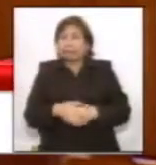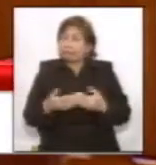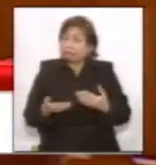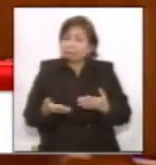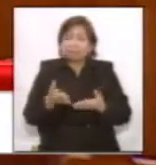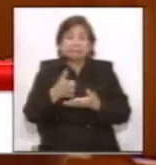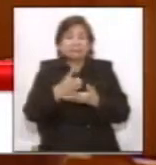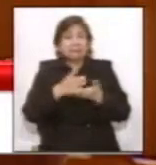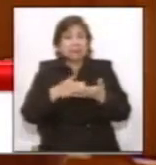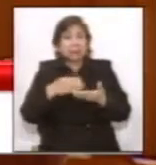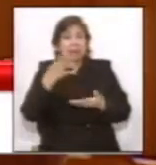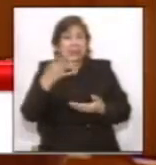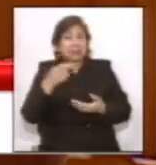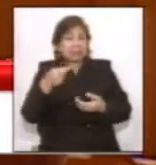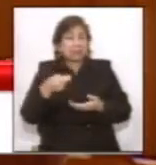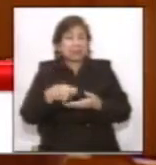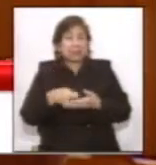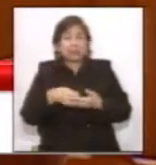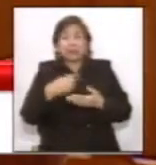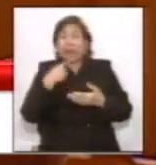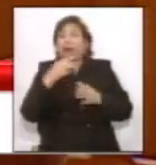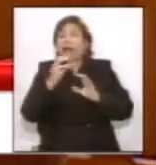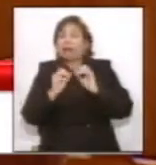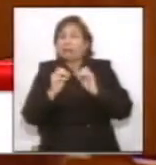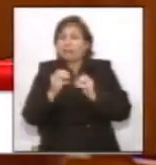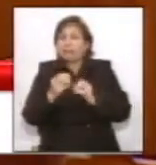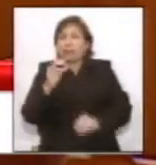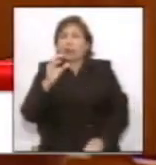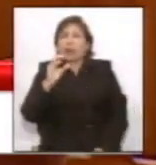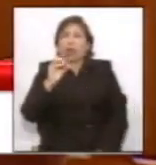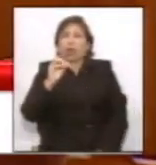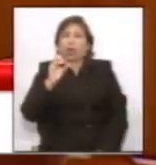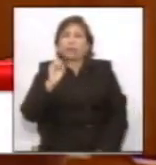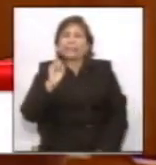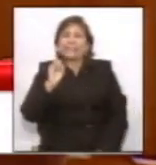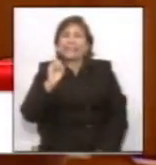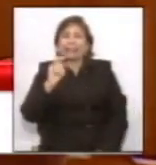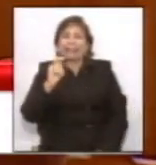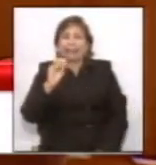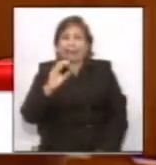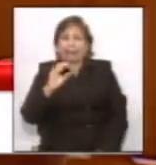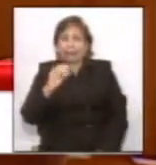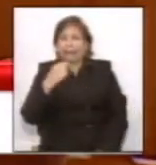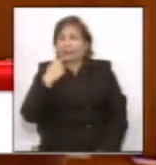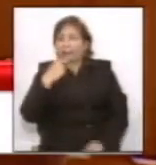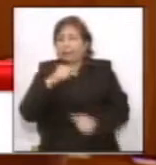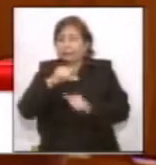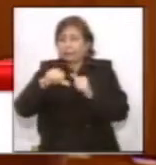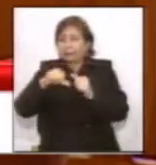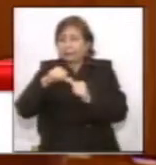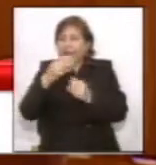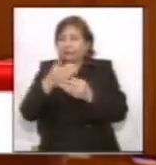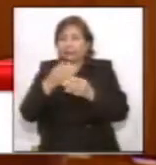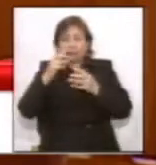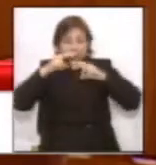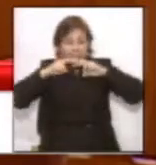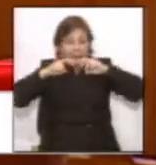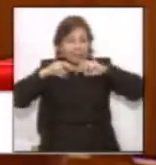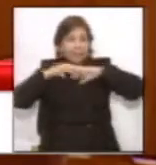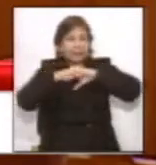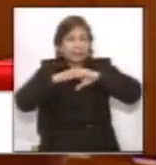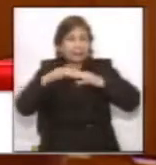cuarta parte de este presupuesto ha sido programado por Concitec, principalmente para acciones vinculadas al desarrollo de la